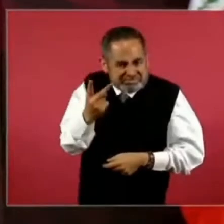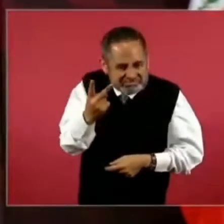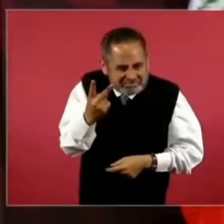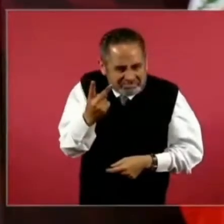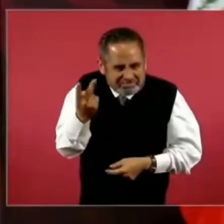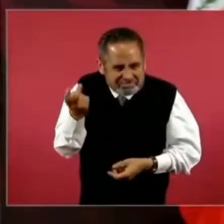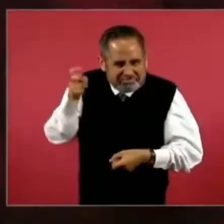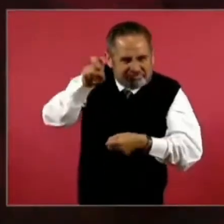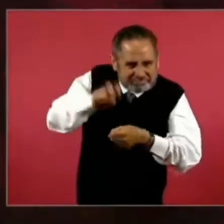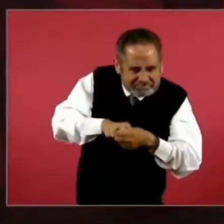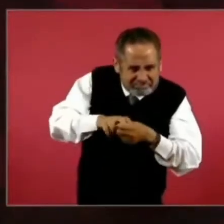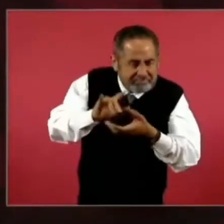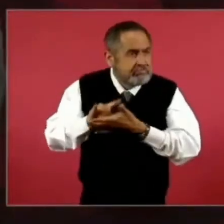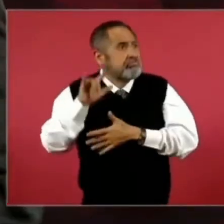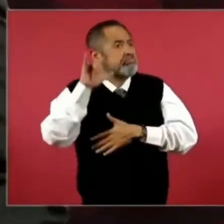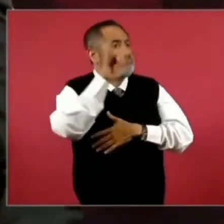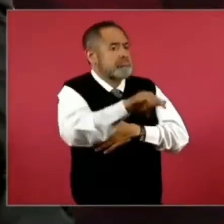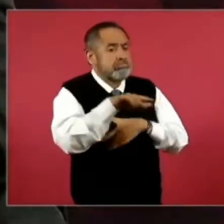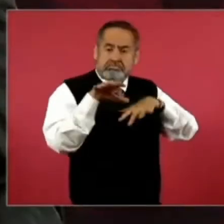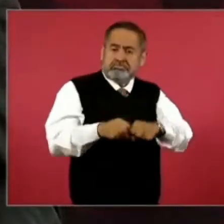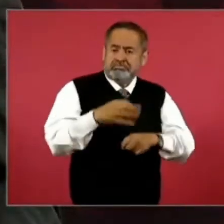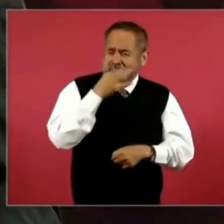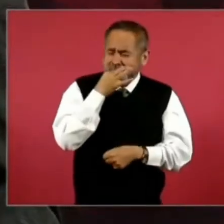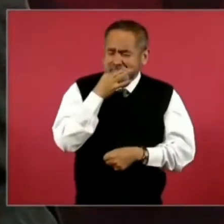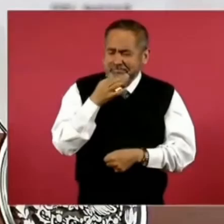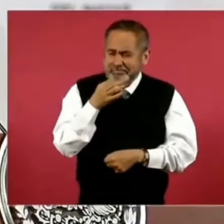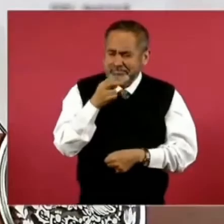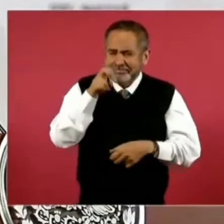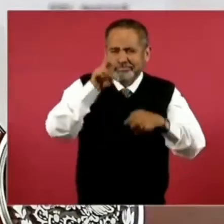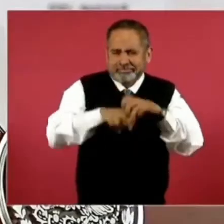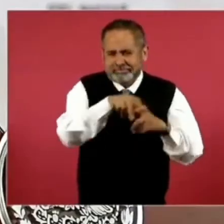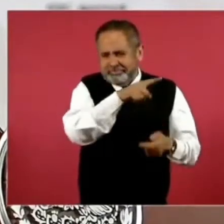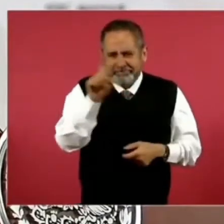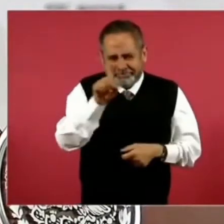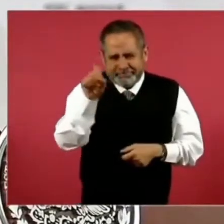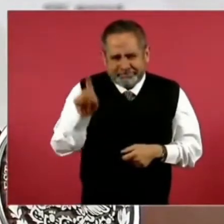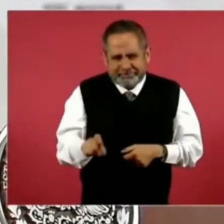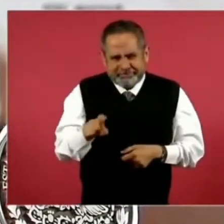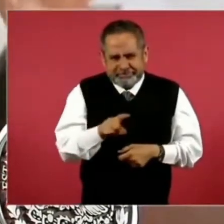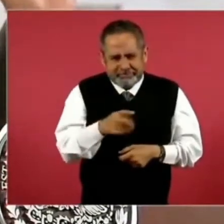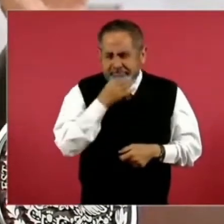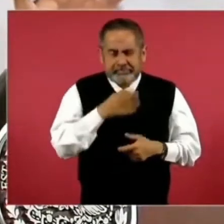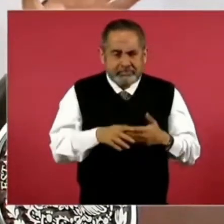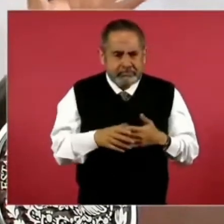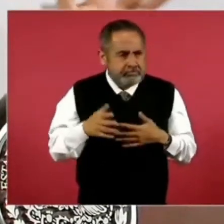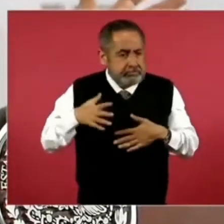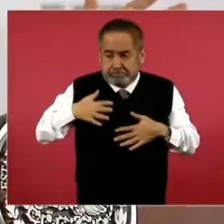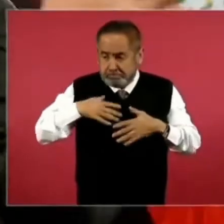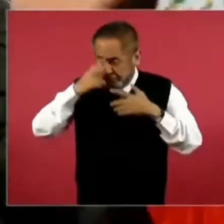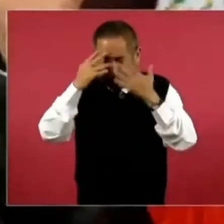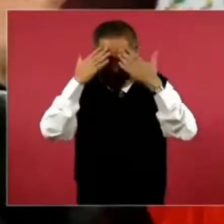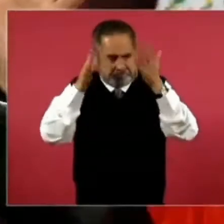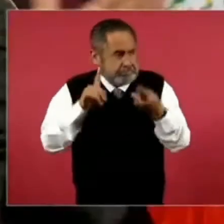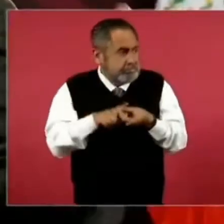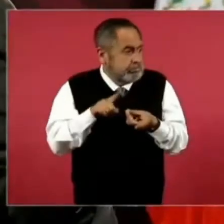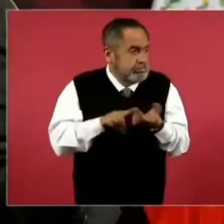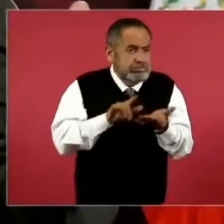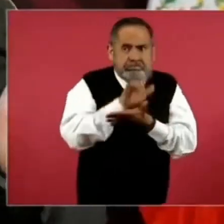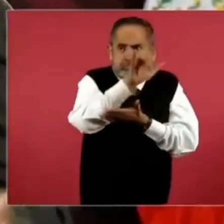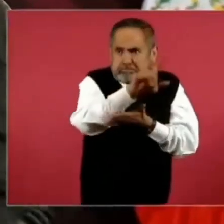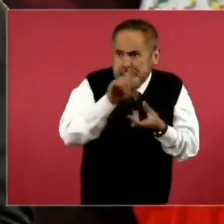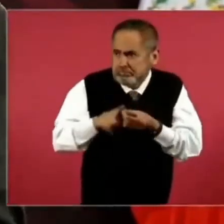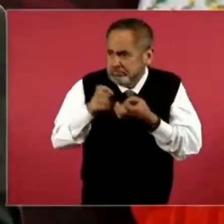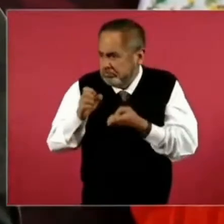un avión y llegan allá a Texas y no sabemos nada